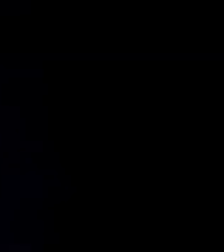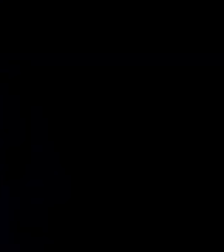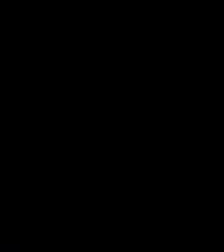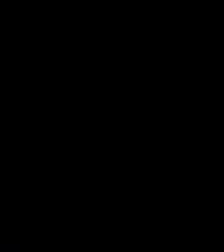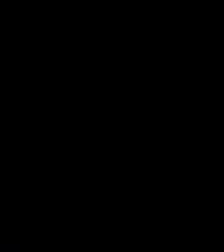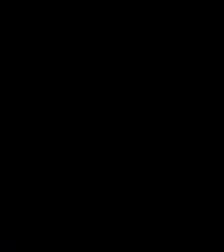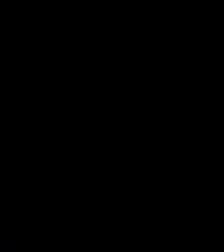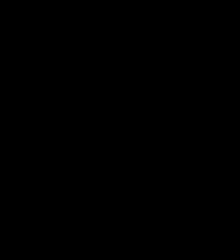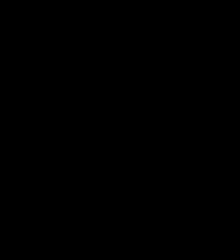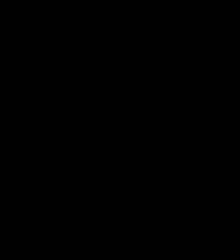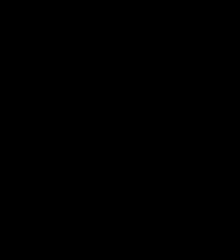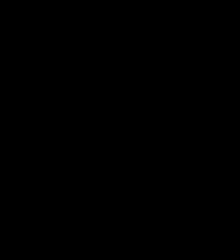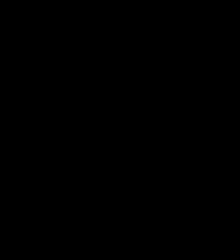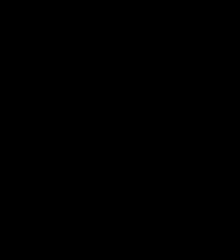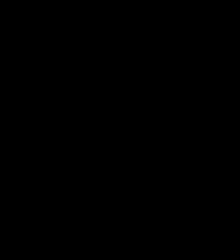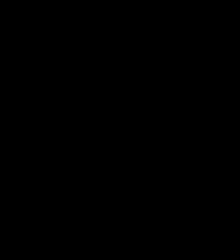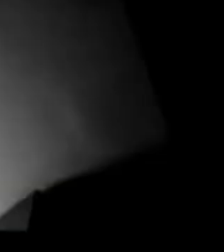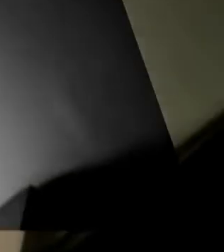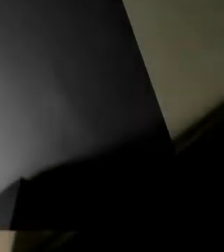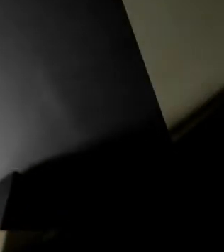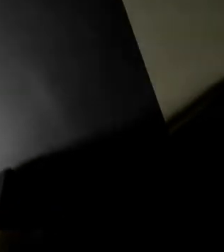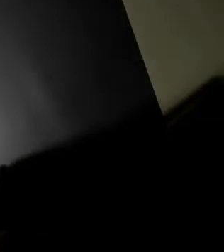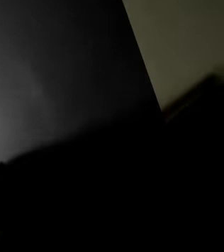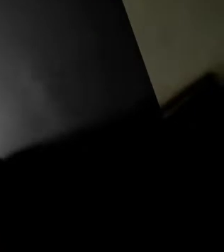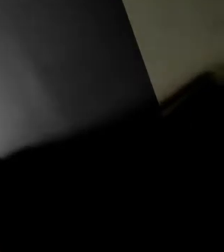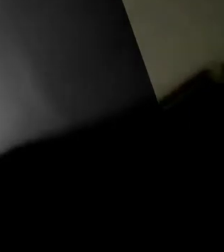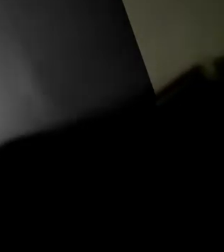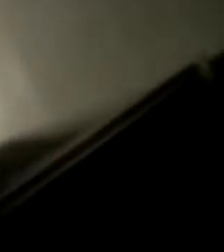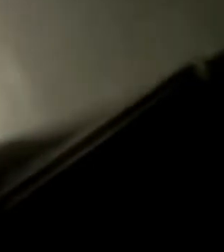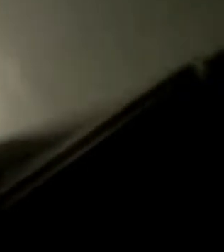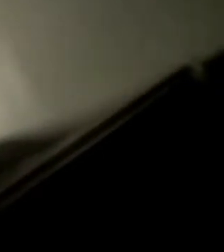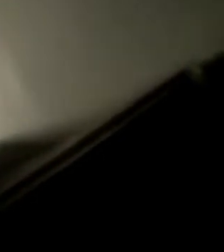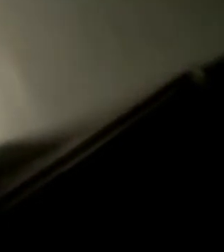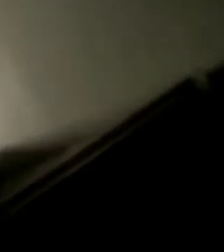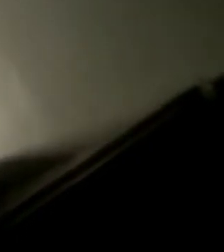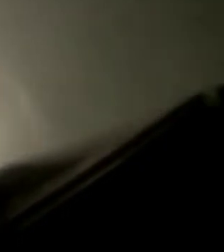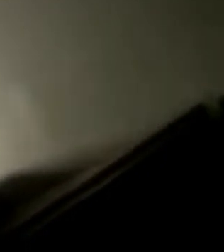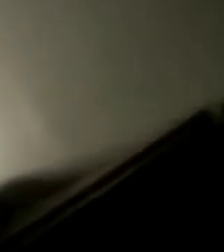Está quemada nuestra almohada,